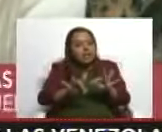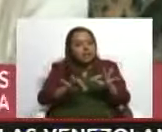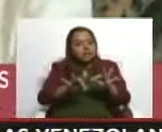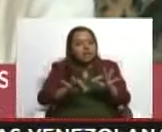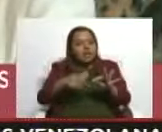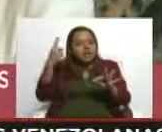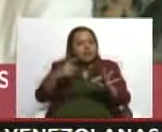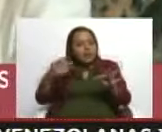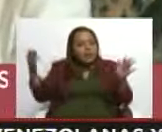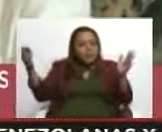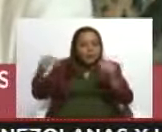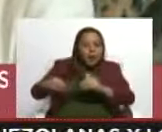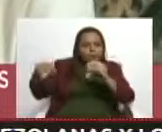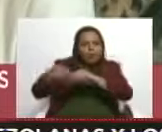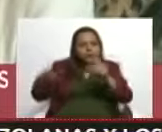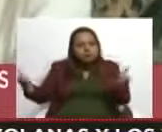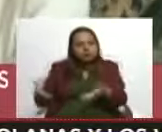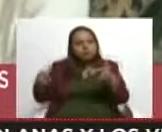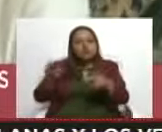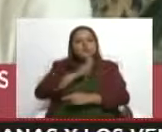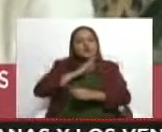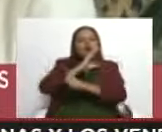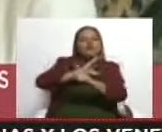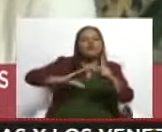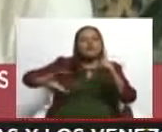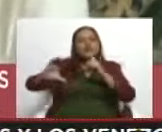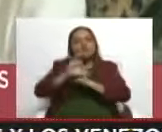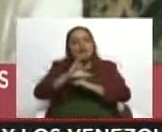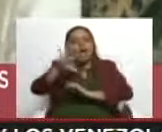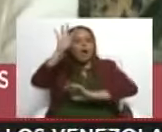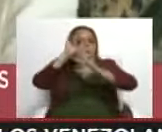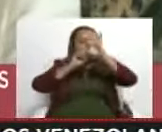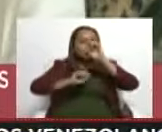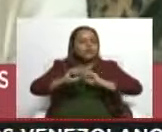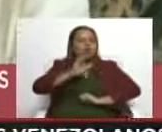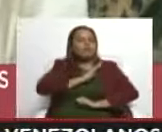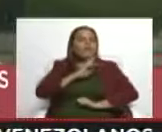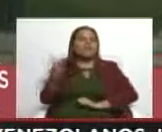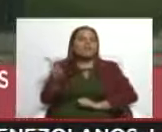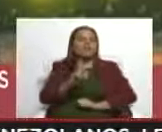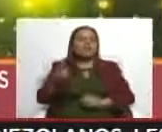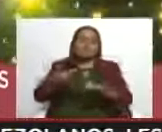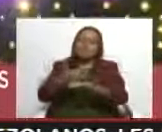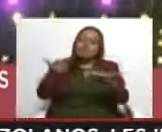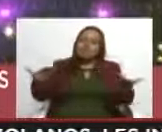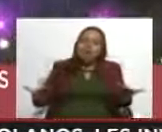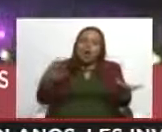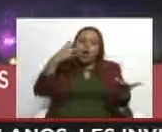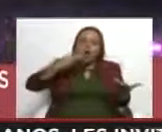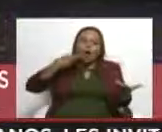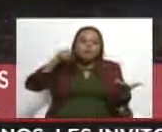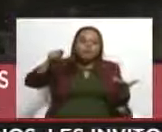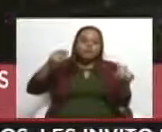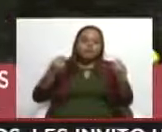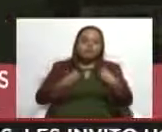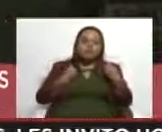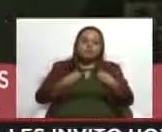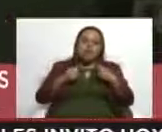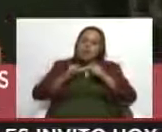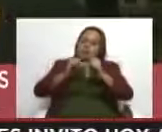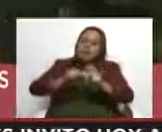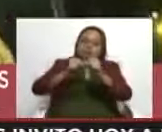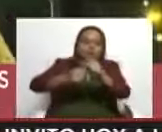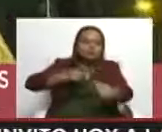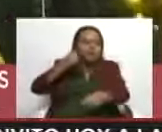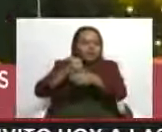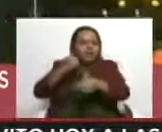necesitamos reforzarla con nuestra cultura, con nuestros saberes y darle herramientas a los que están allá para que sigan